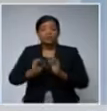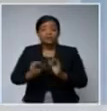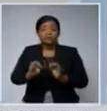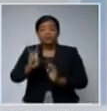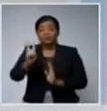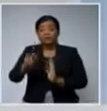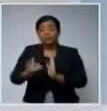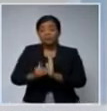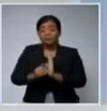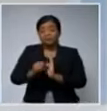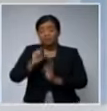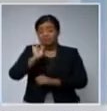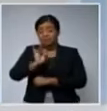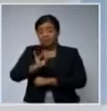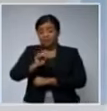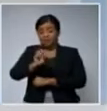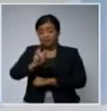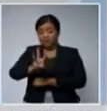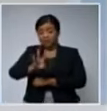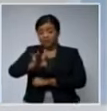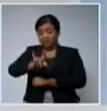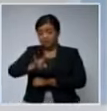3.139, el